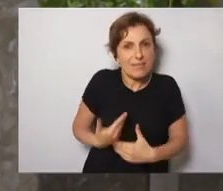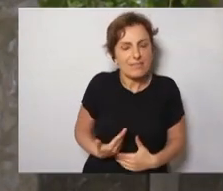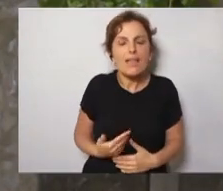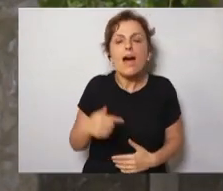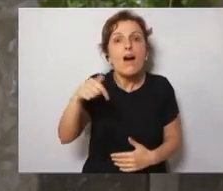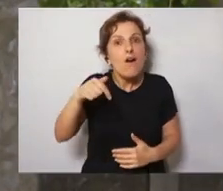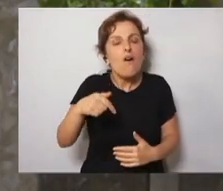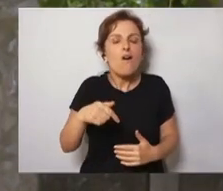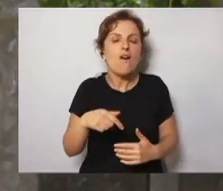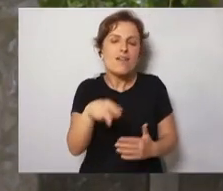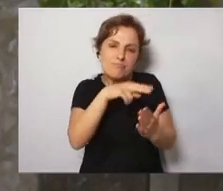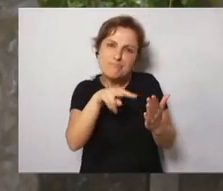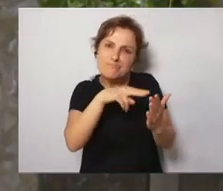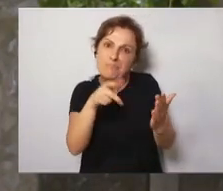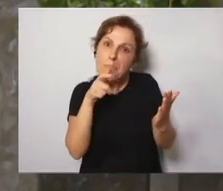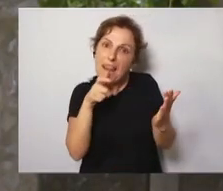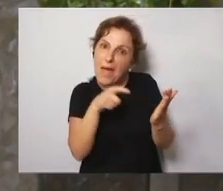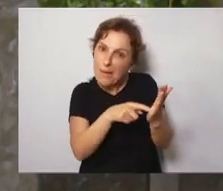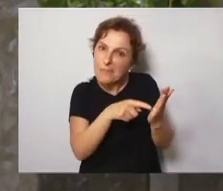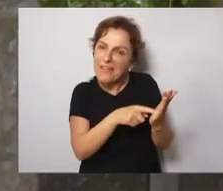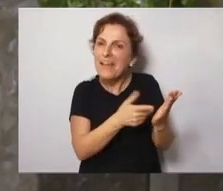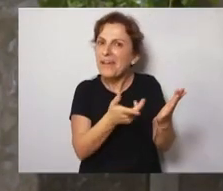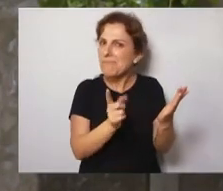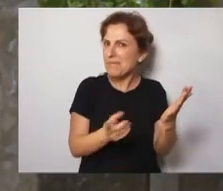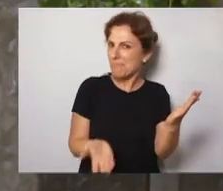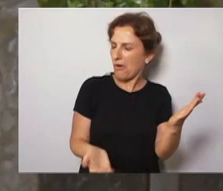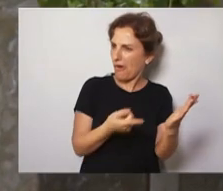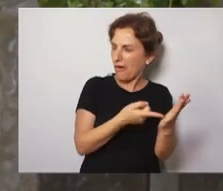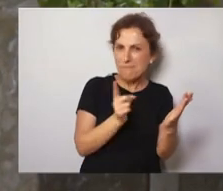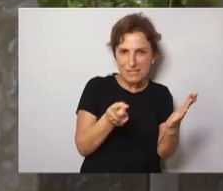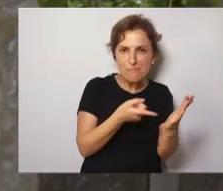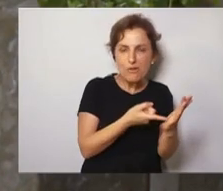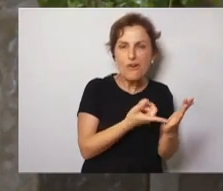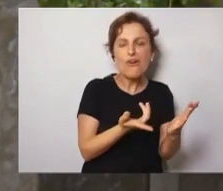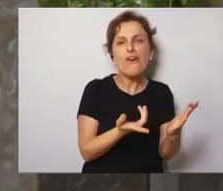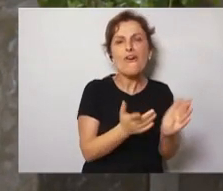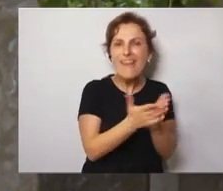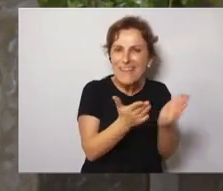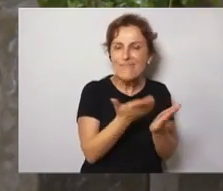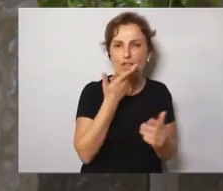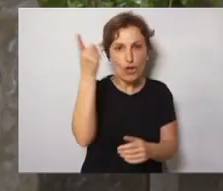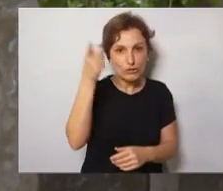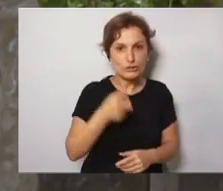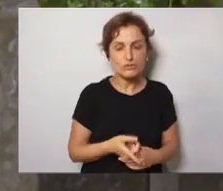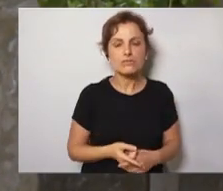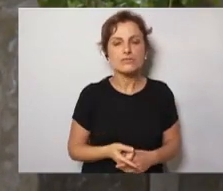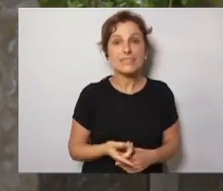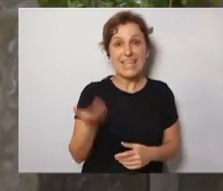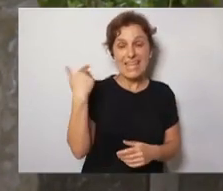habla sobre la palabra de dios vieron en la primera lectura de nehemías cuenta